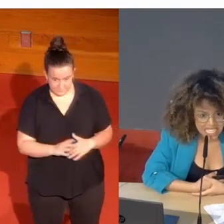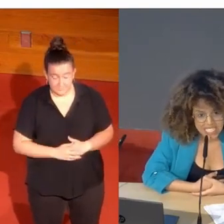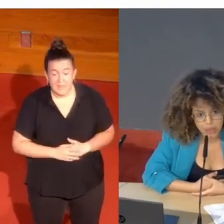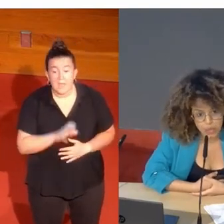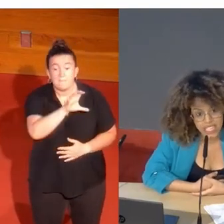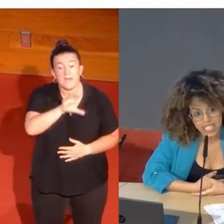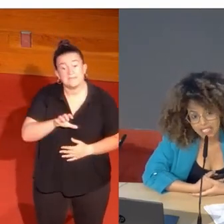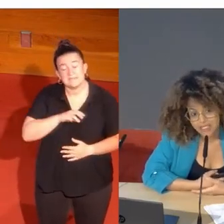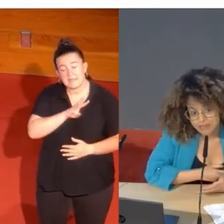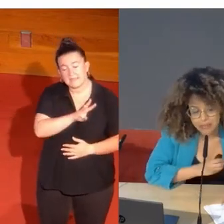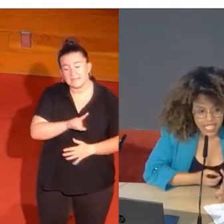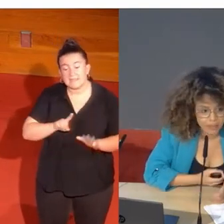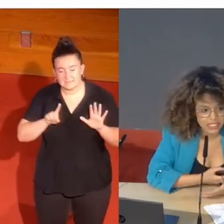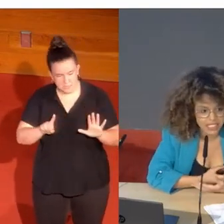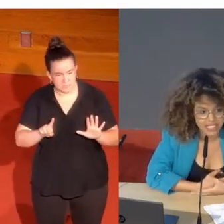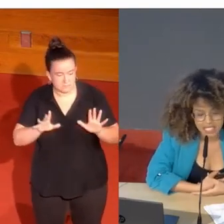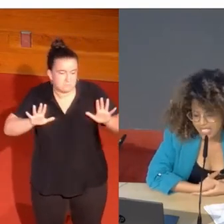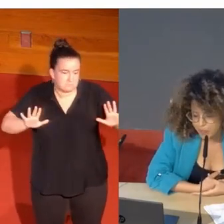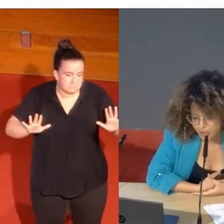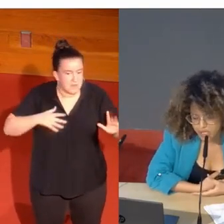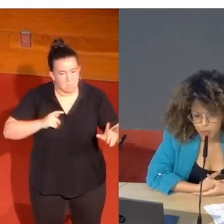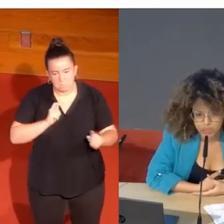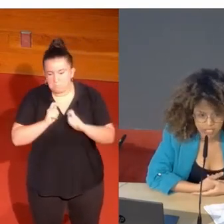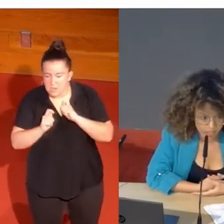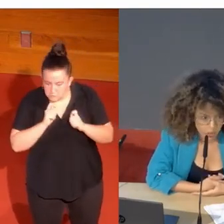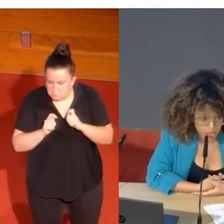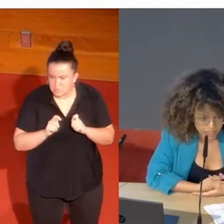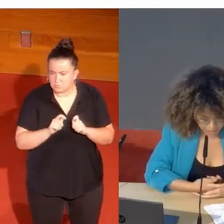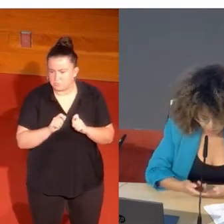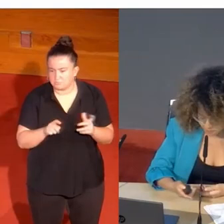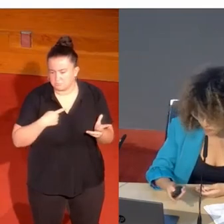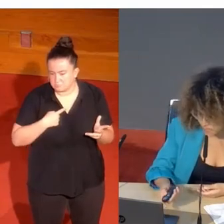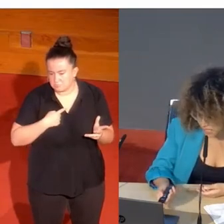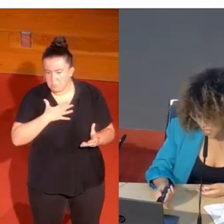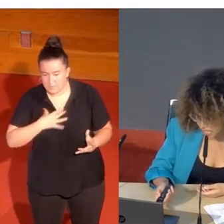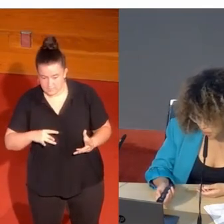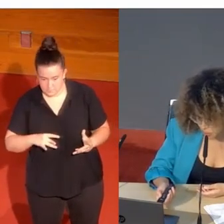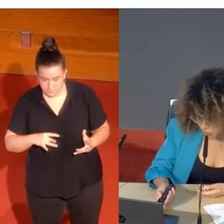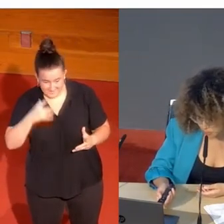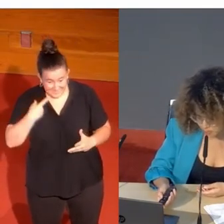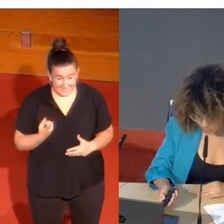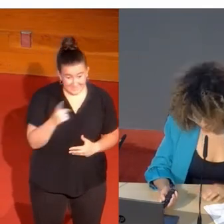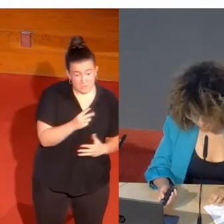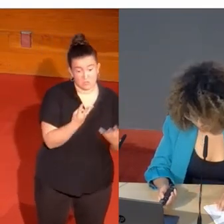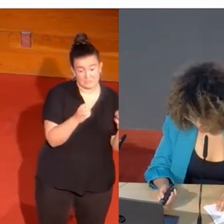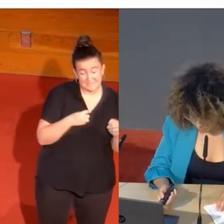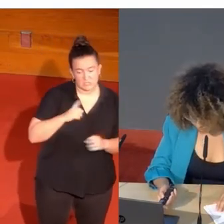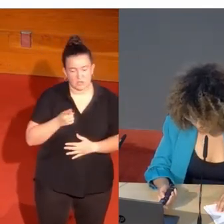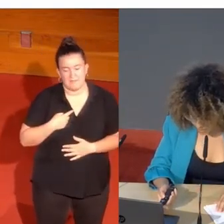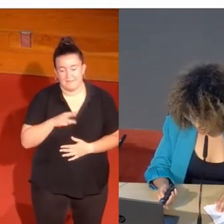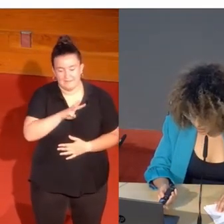países se puede ejercer medianamente el periodismo de 180 que hay en el